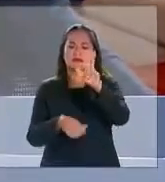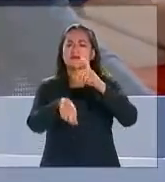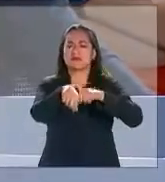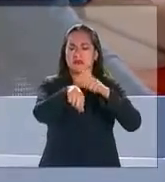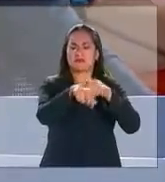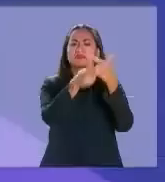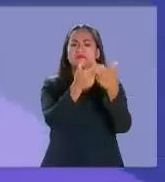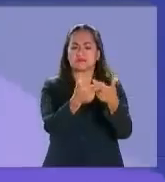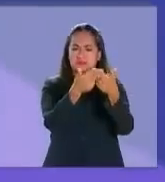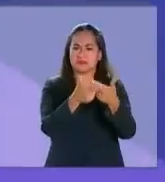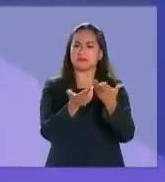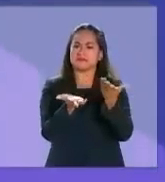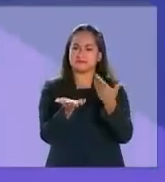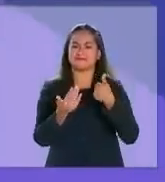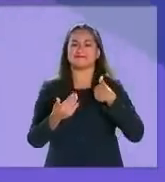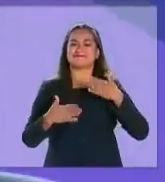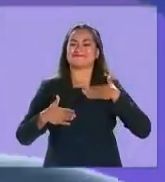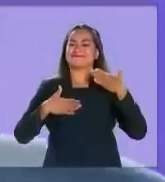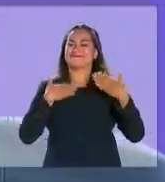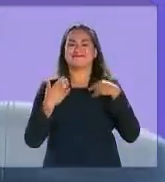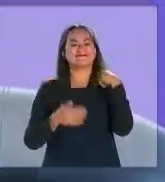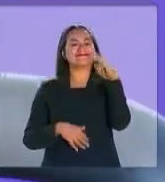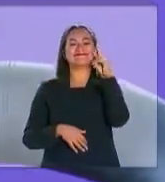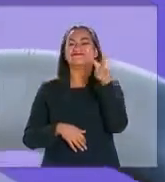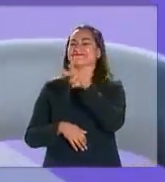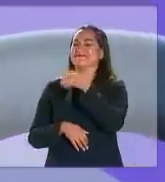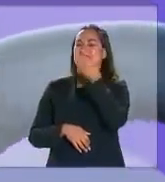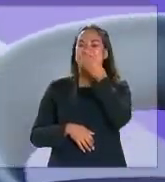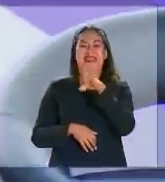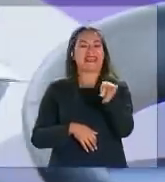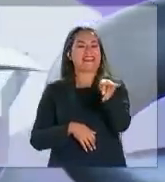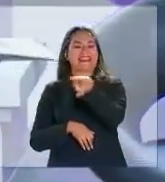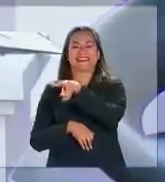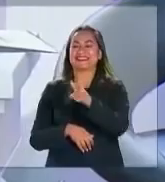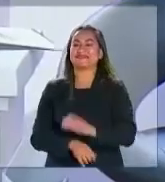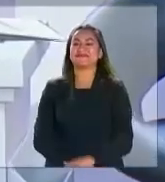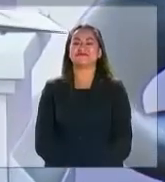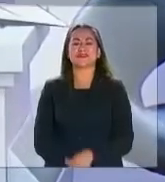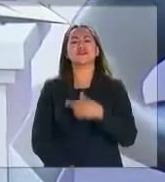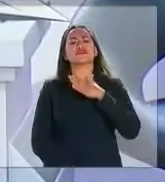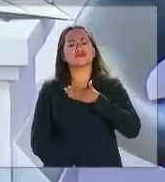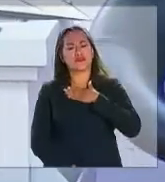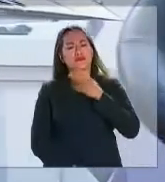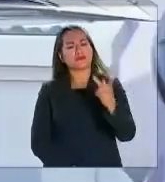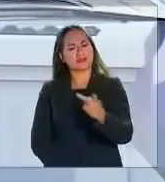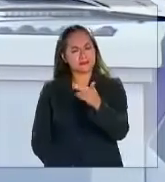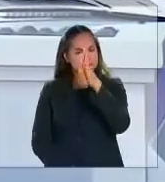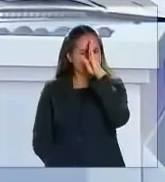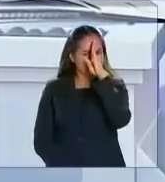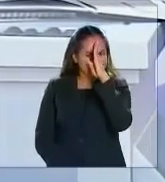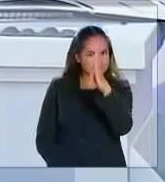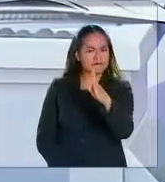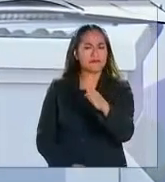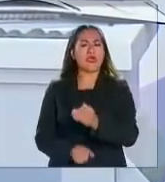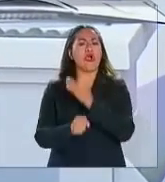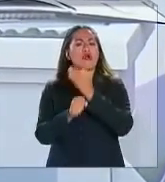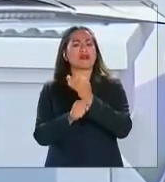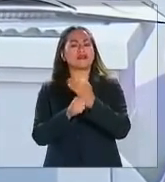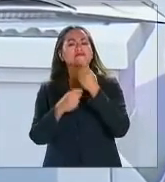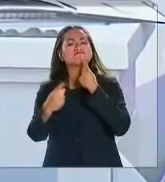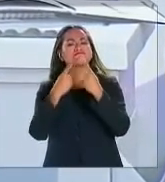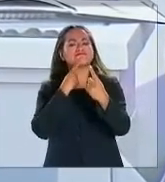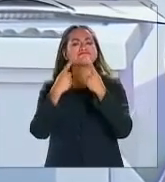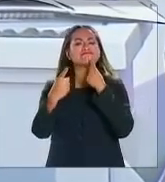muy divertido aquí con el pleito no les hice una pregunta muy particular claro que es una discusión que no nada más está